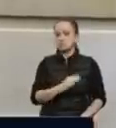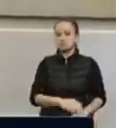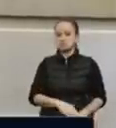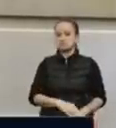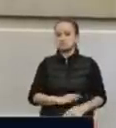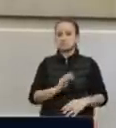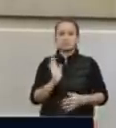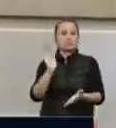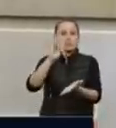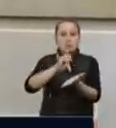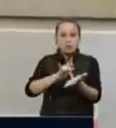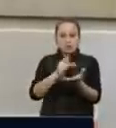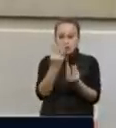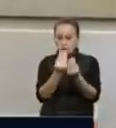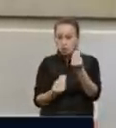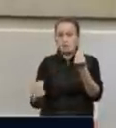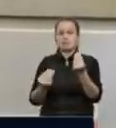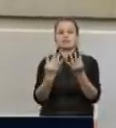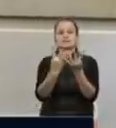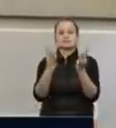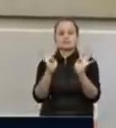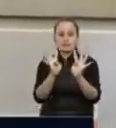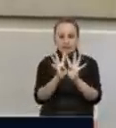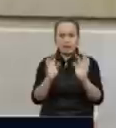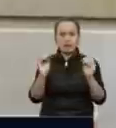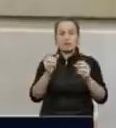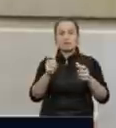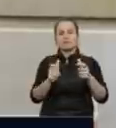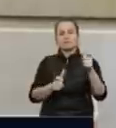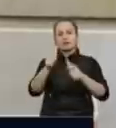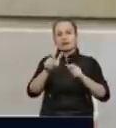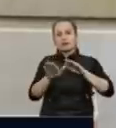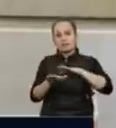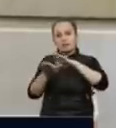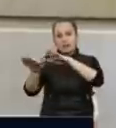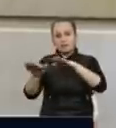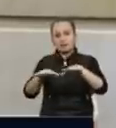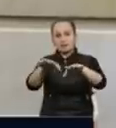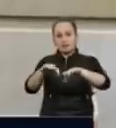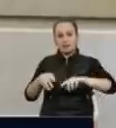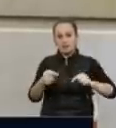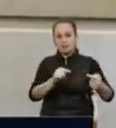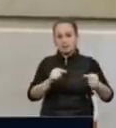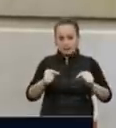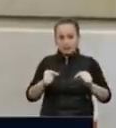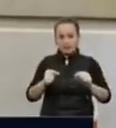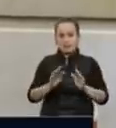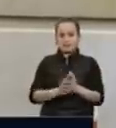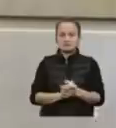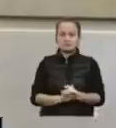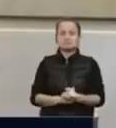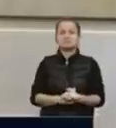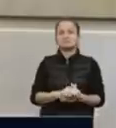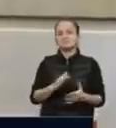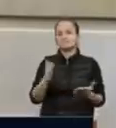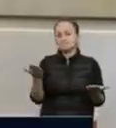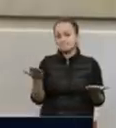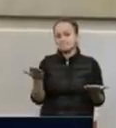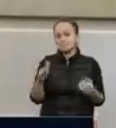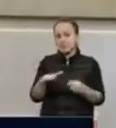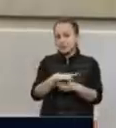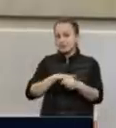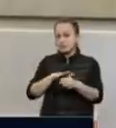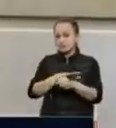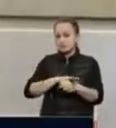de ninguna comisión, ni del Senado, ni de la Cámara, ni de las plenarias. Se presentan a